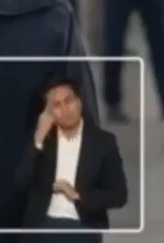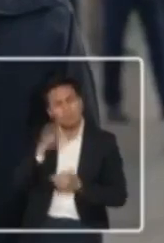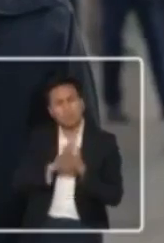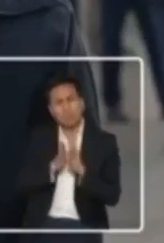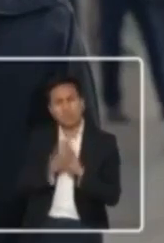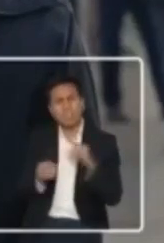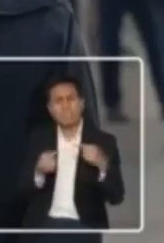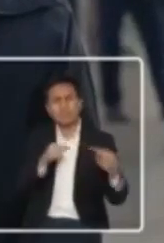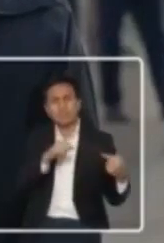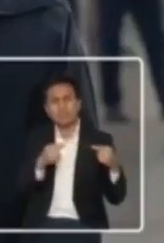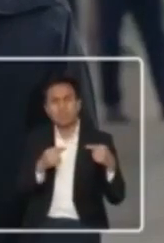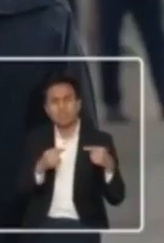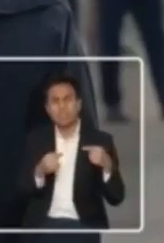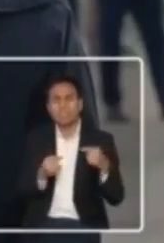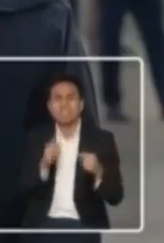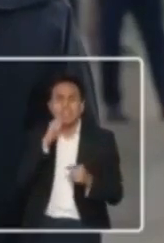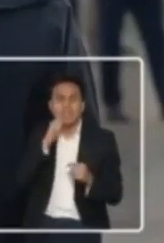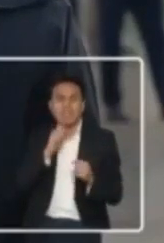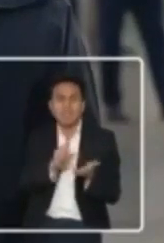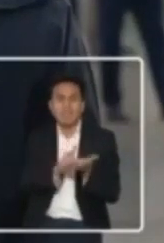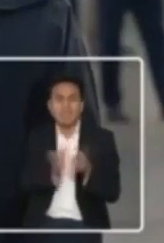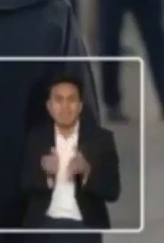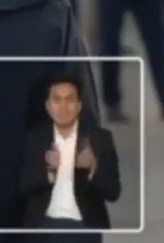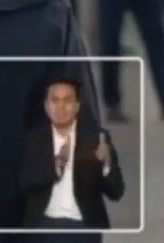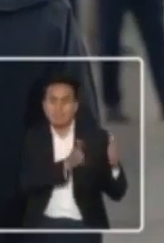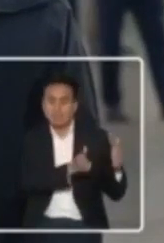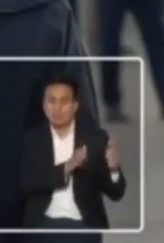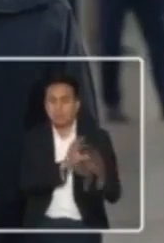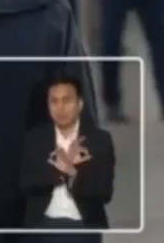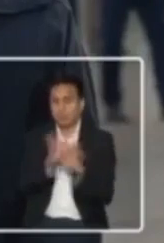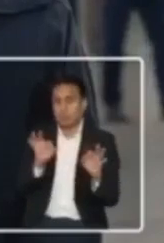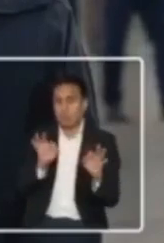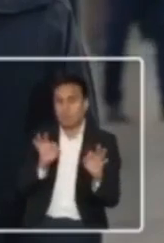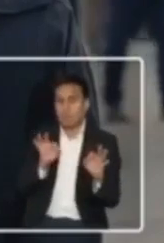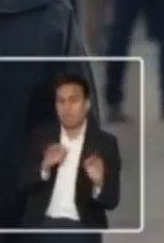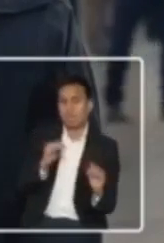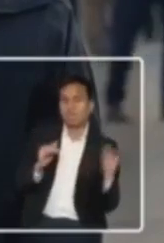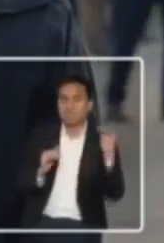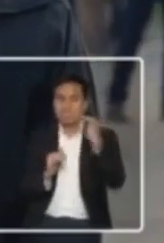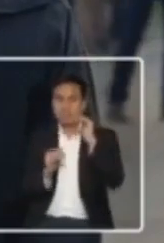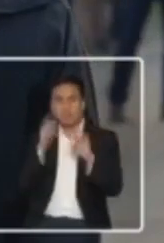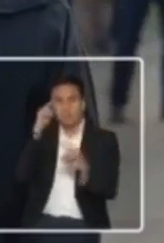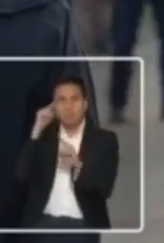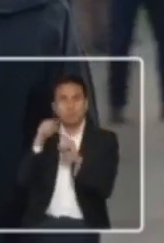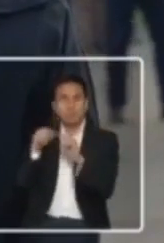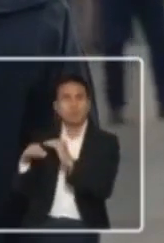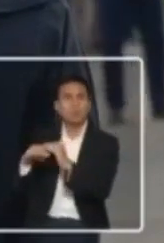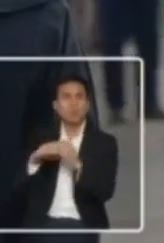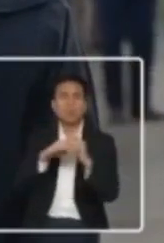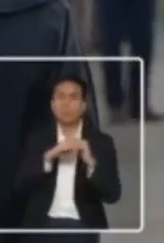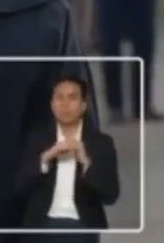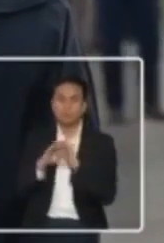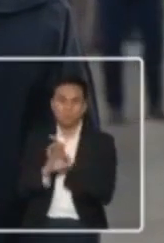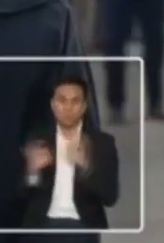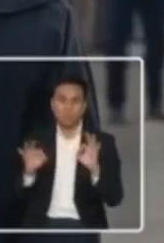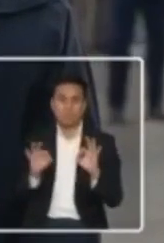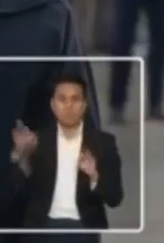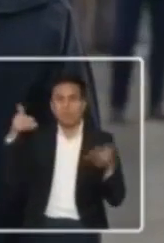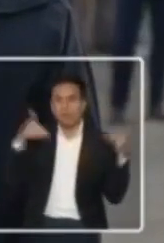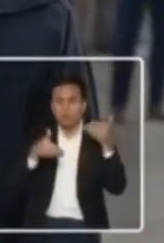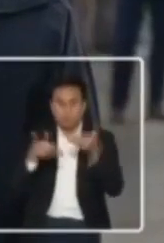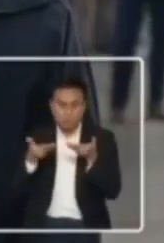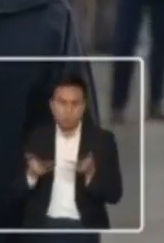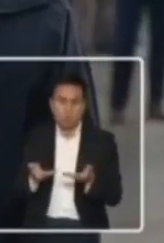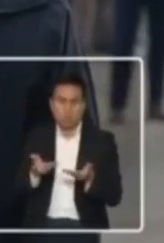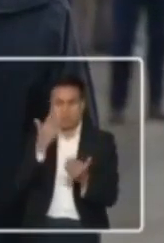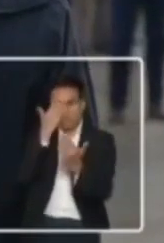esas discusiones y esos debates tienen su espacio, pero nunca pueden ponerse por encima del propósito común que hoy nos convoca,